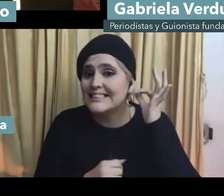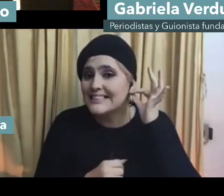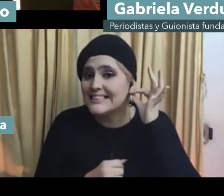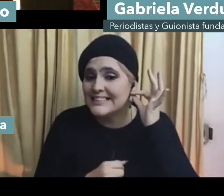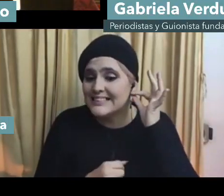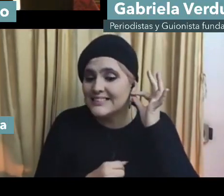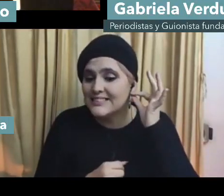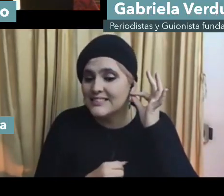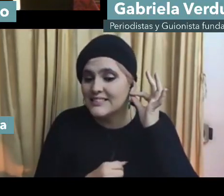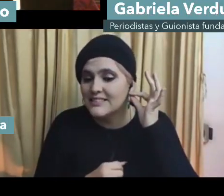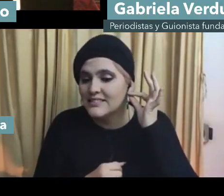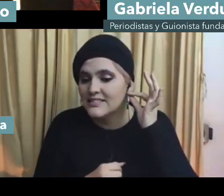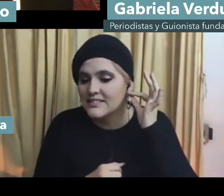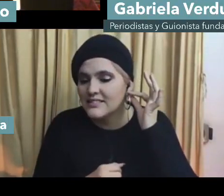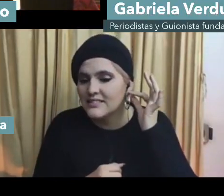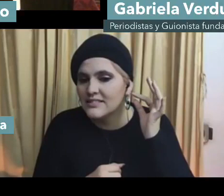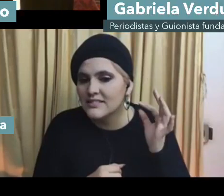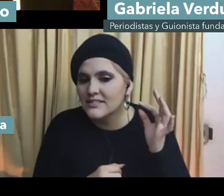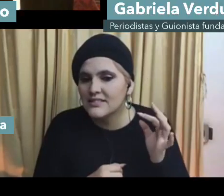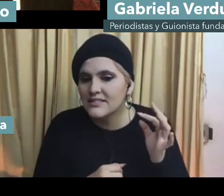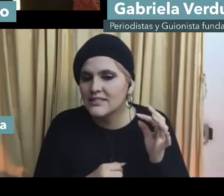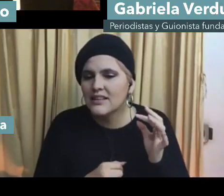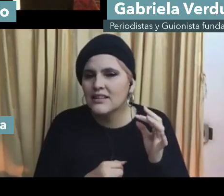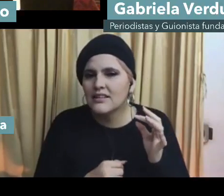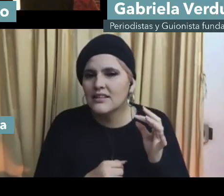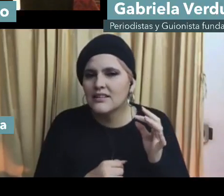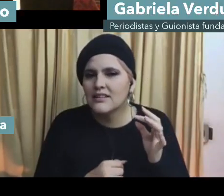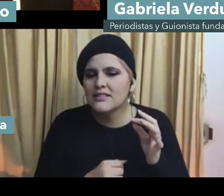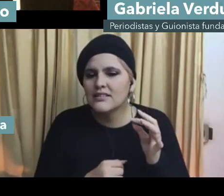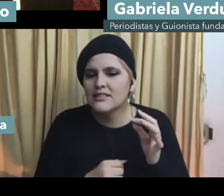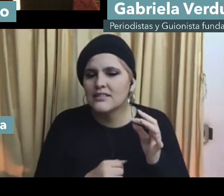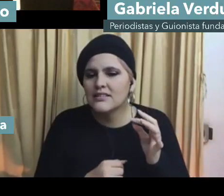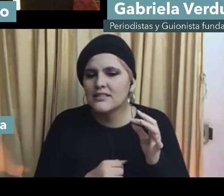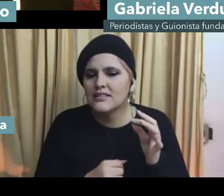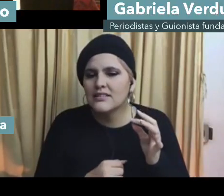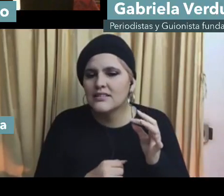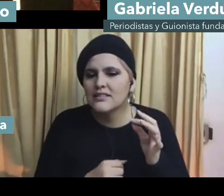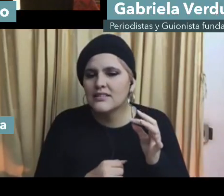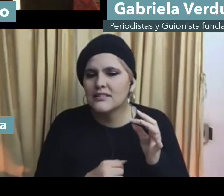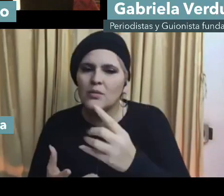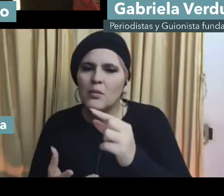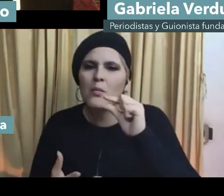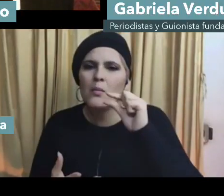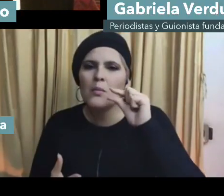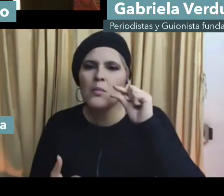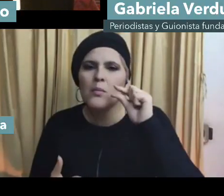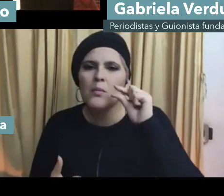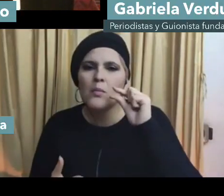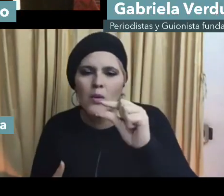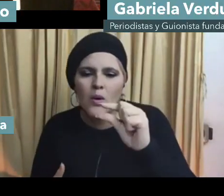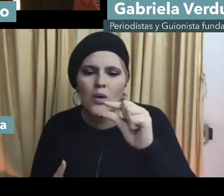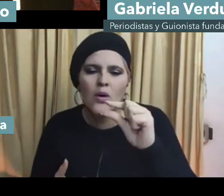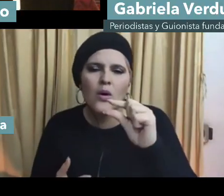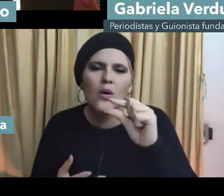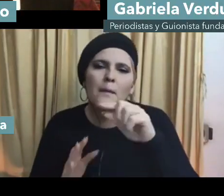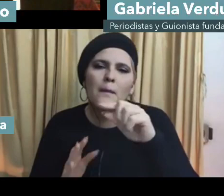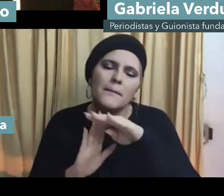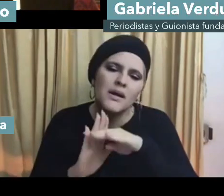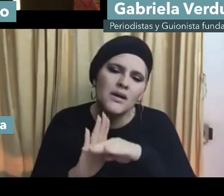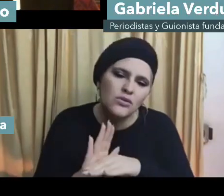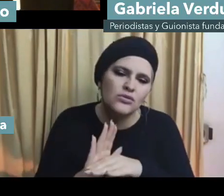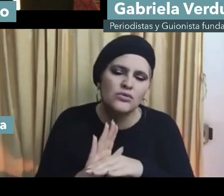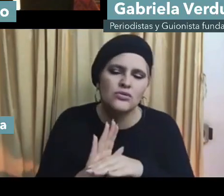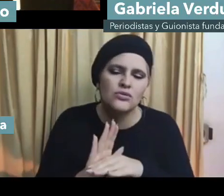a manifestar quizá un poco menos de estereotipias, por ejemplo, la habilidad